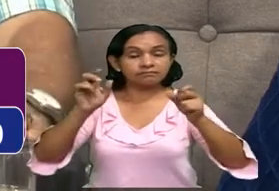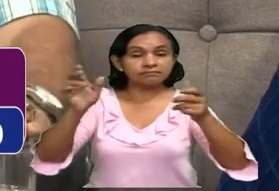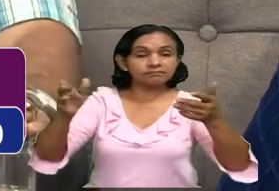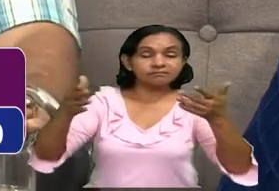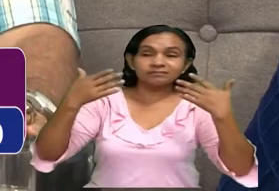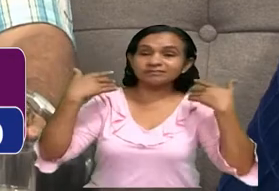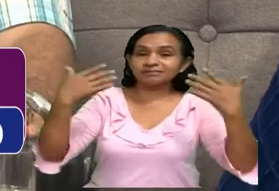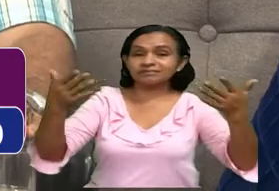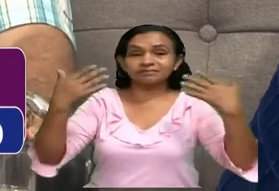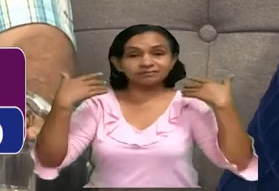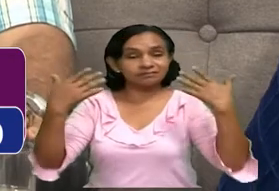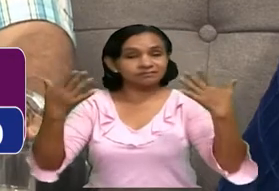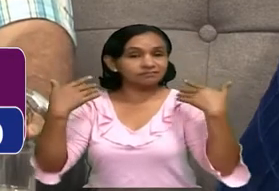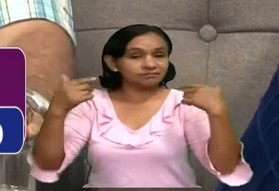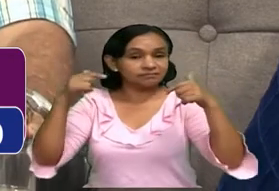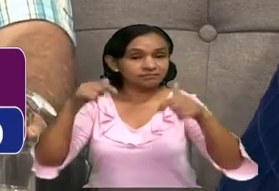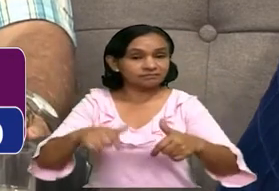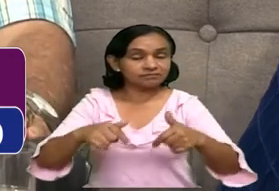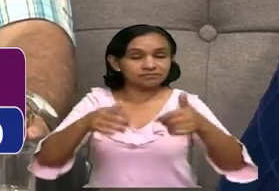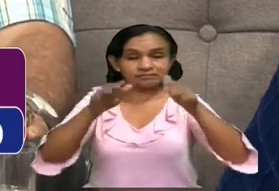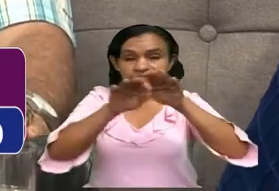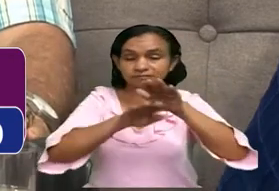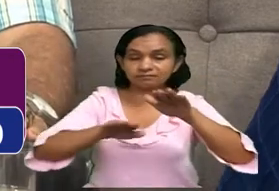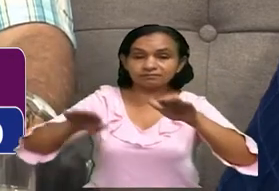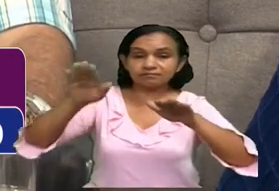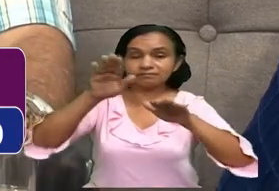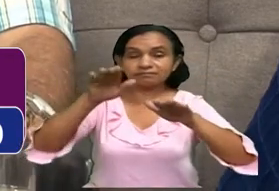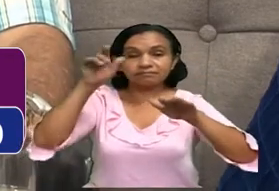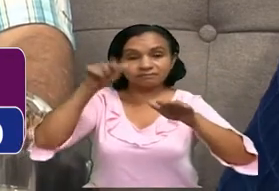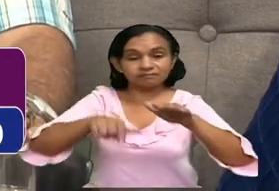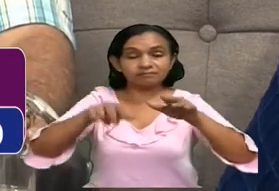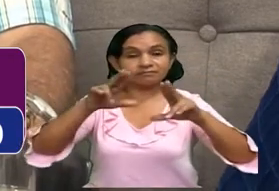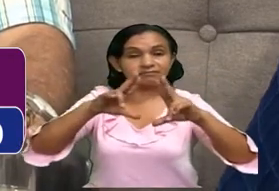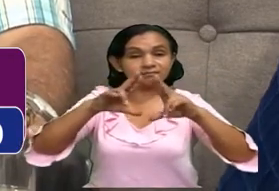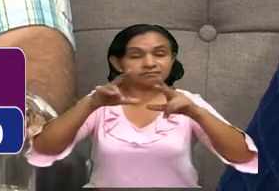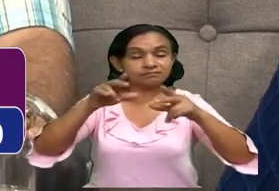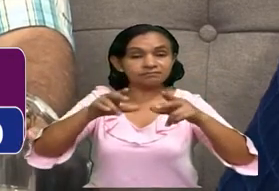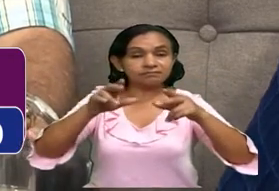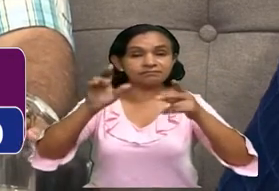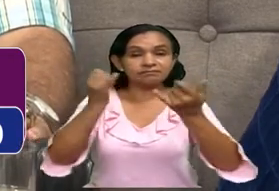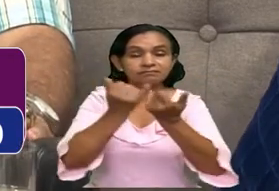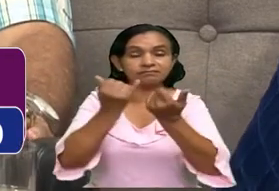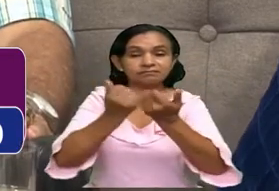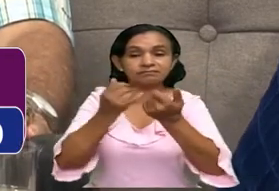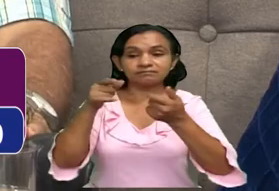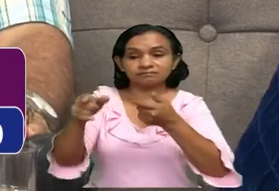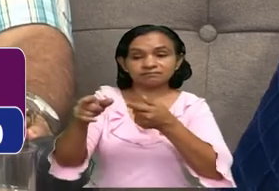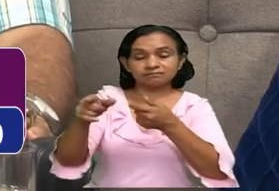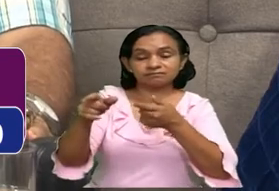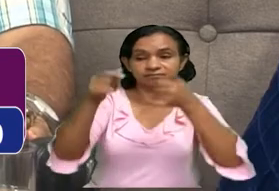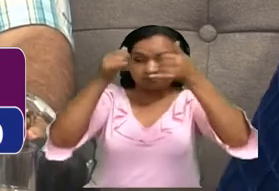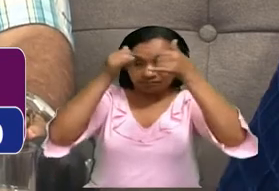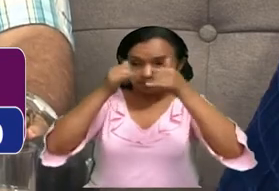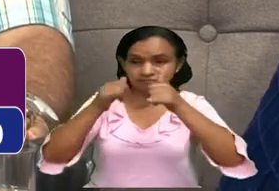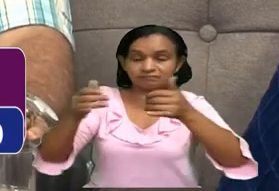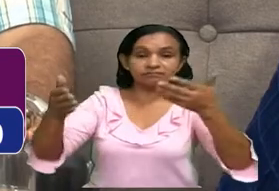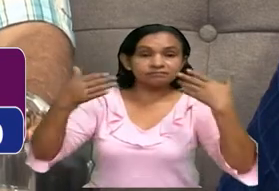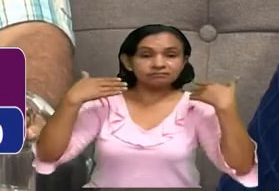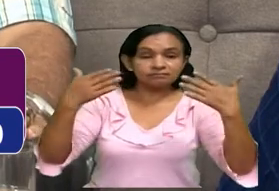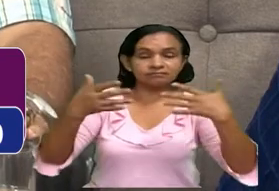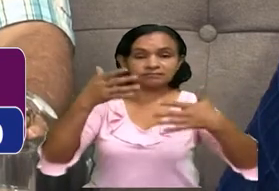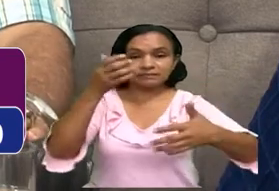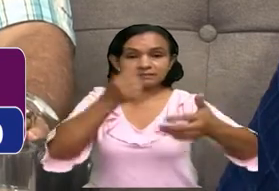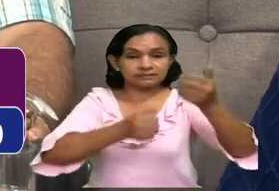y sin duda las razas más adecuadas a nuestros climas son las razas tropicales. No quiere decir que las razas